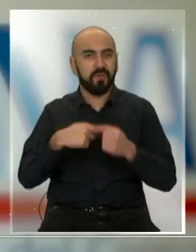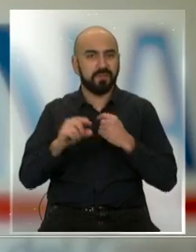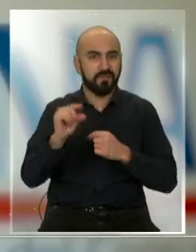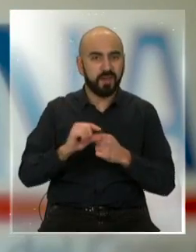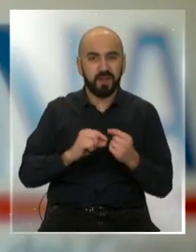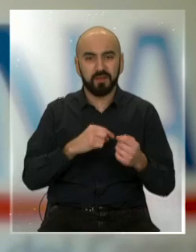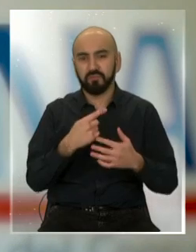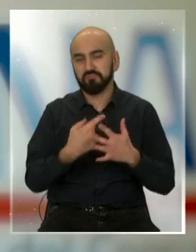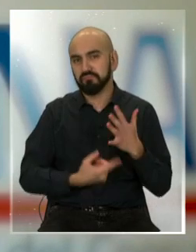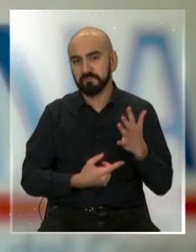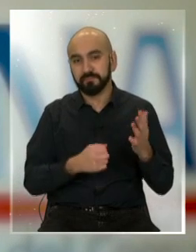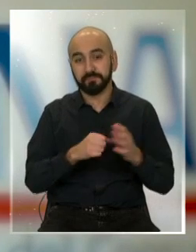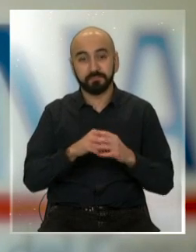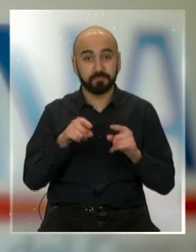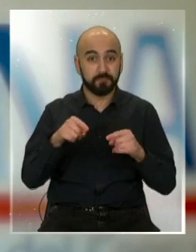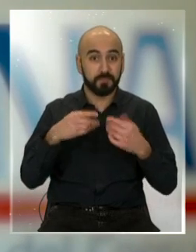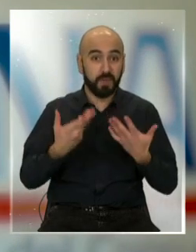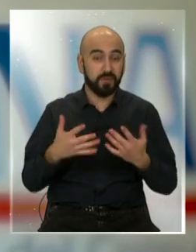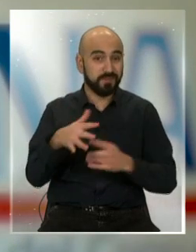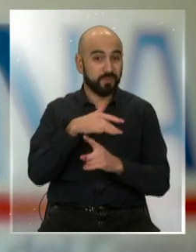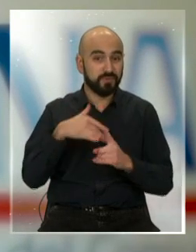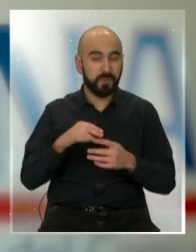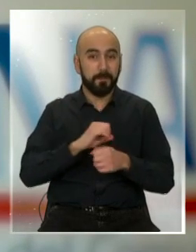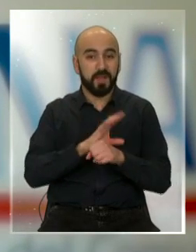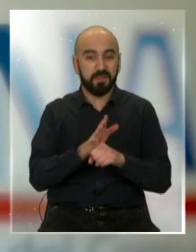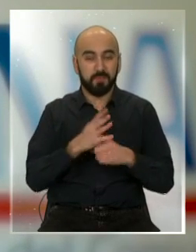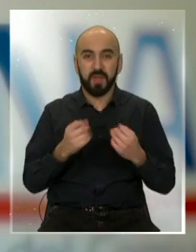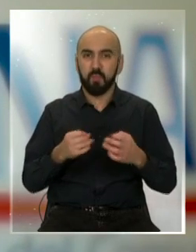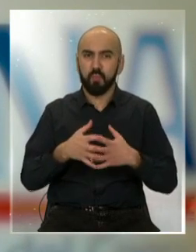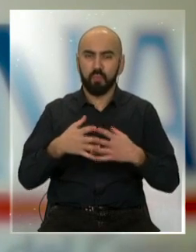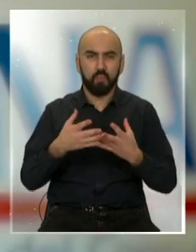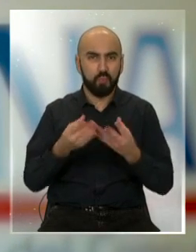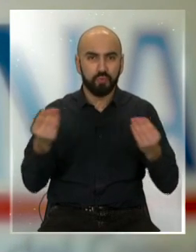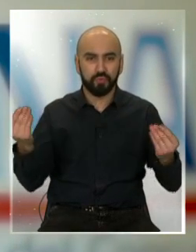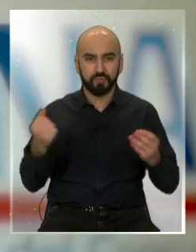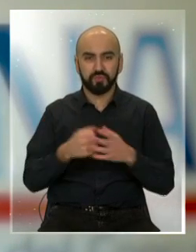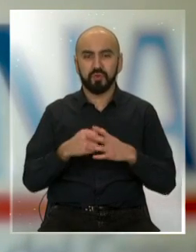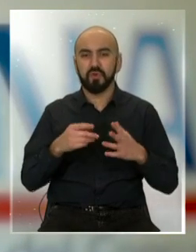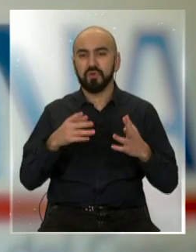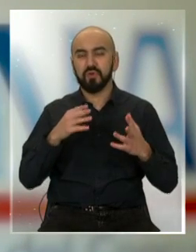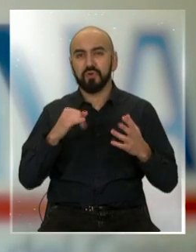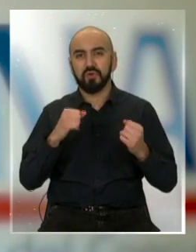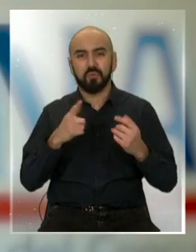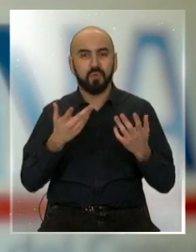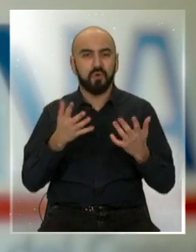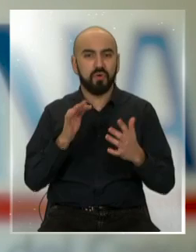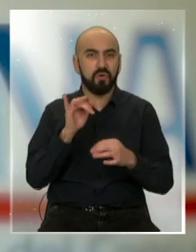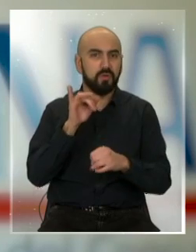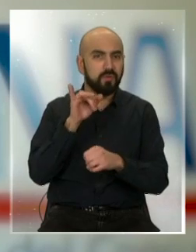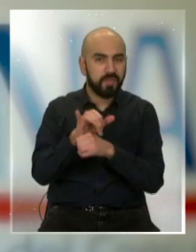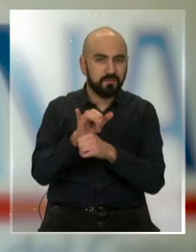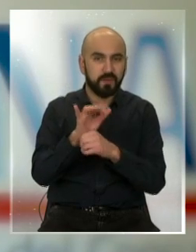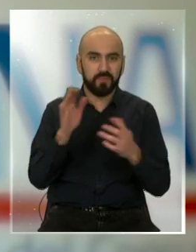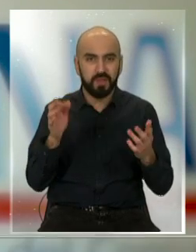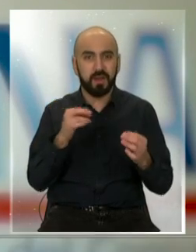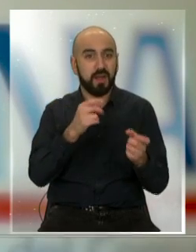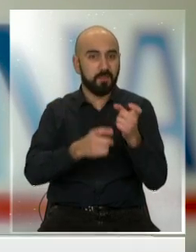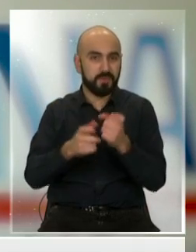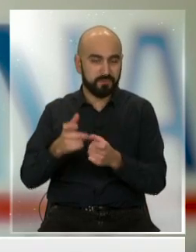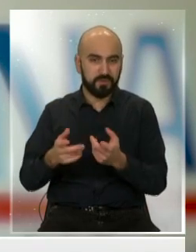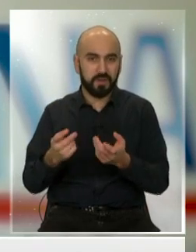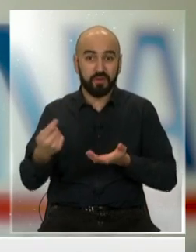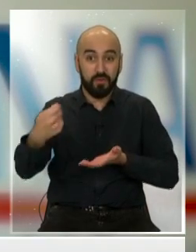parte de los consumidores. Sobre todo en esta situación de pandemia han proliferado múltiples fórmulas de defraudar o estafar a